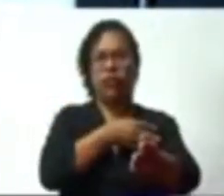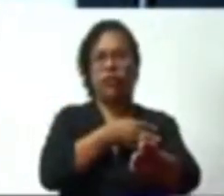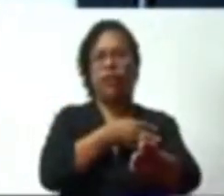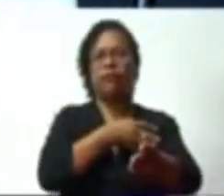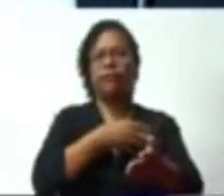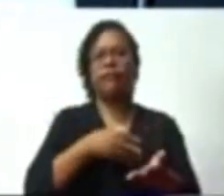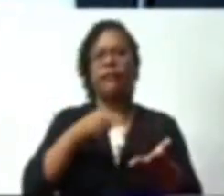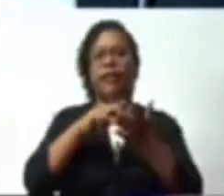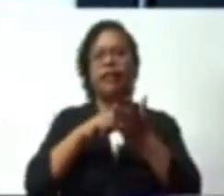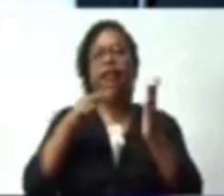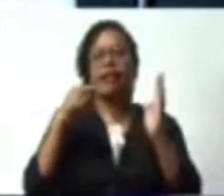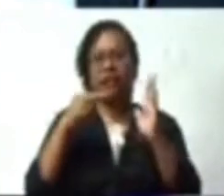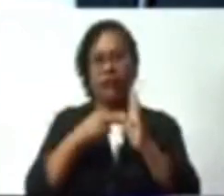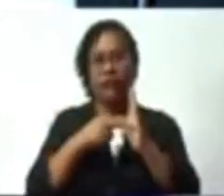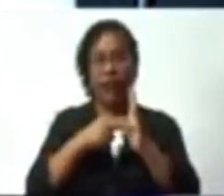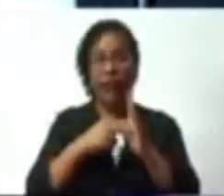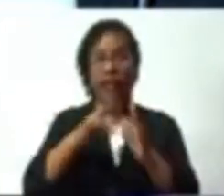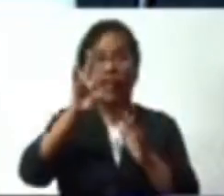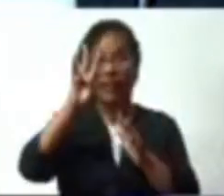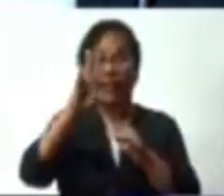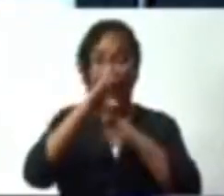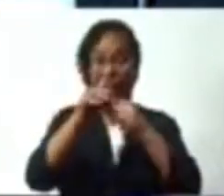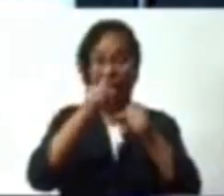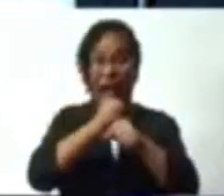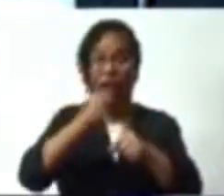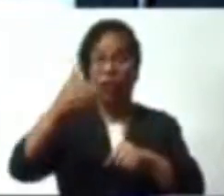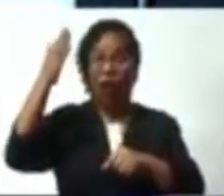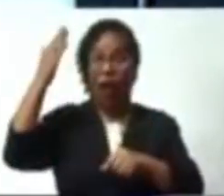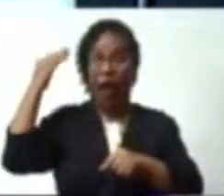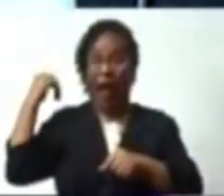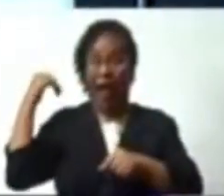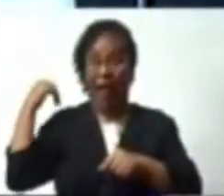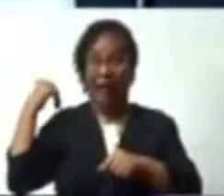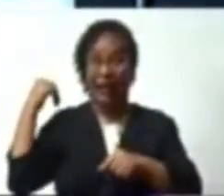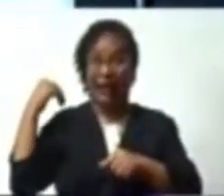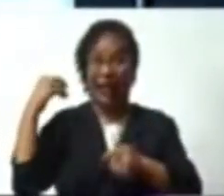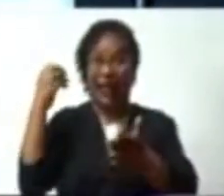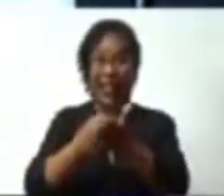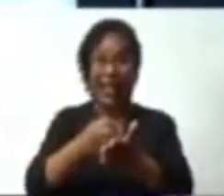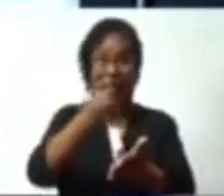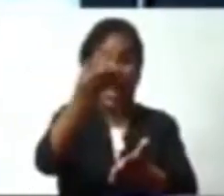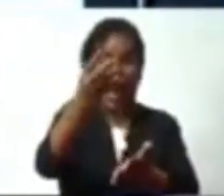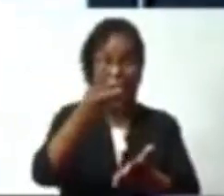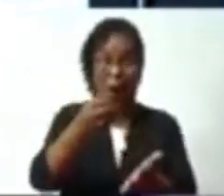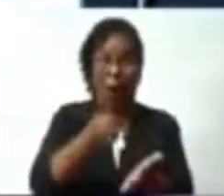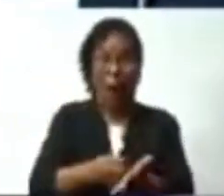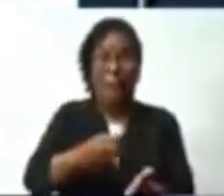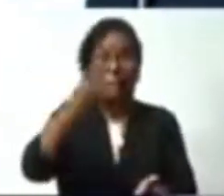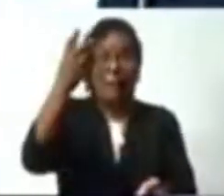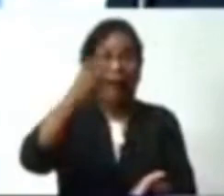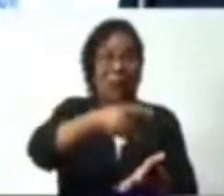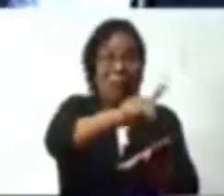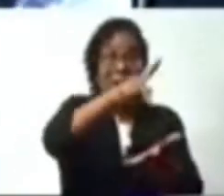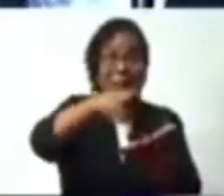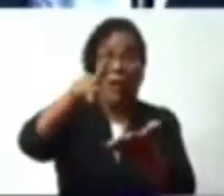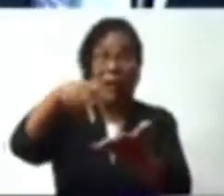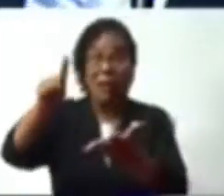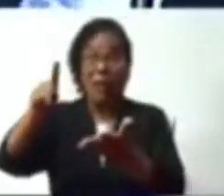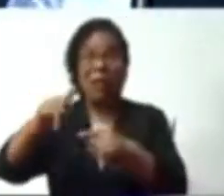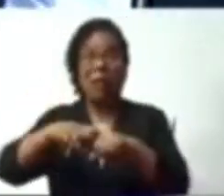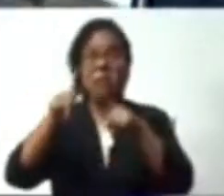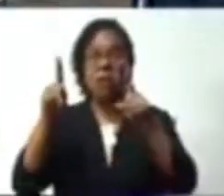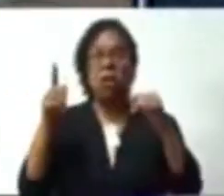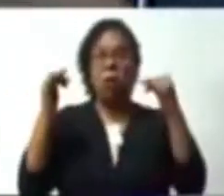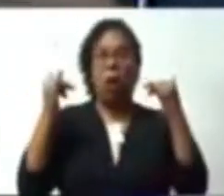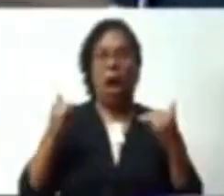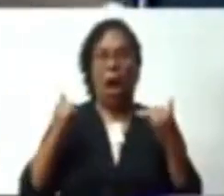menos que lo que hace 7 años se hizo con 175 millones de pesos. Pero